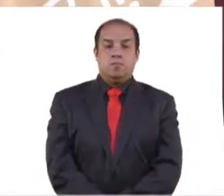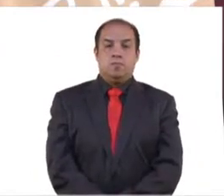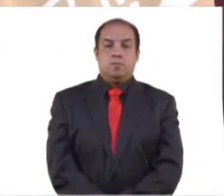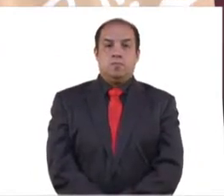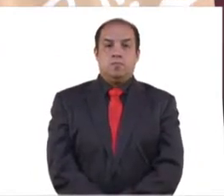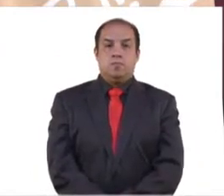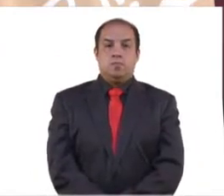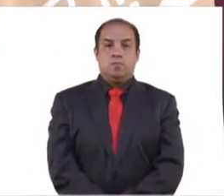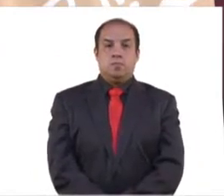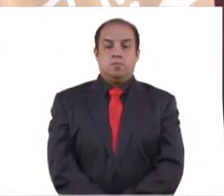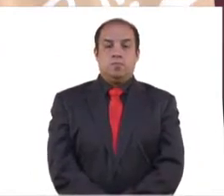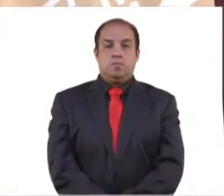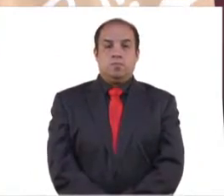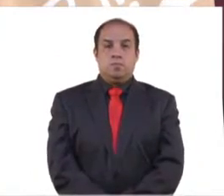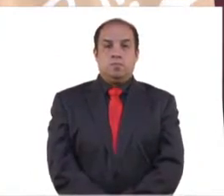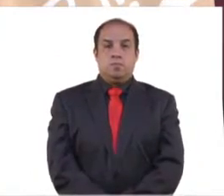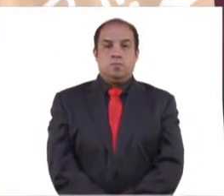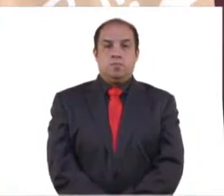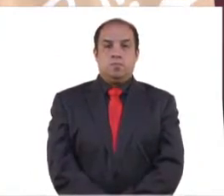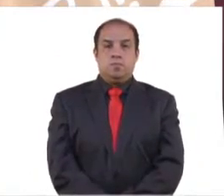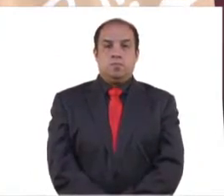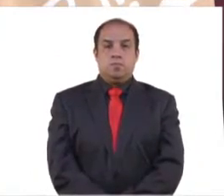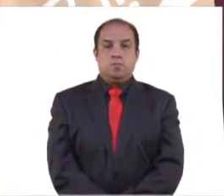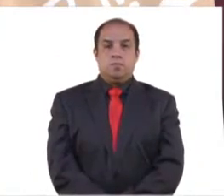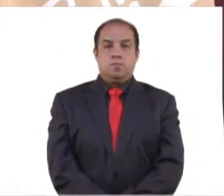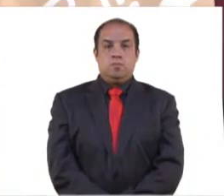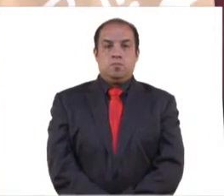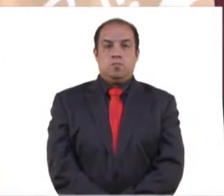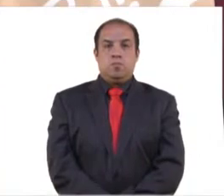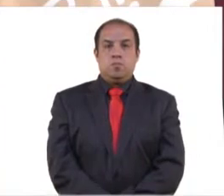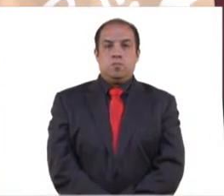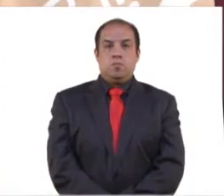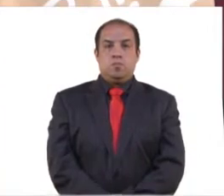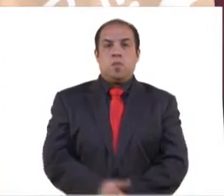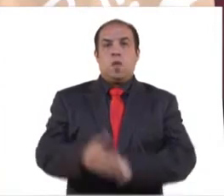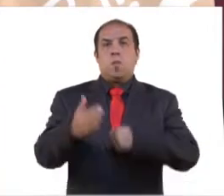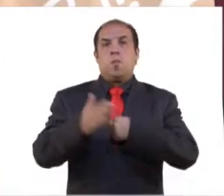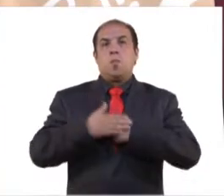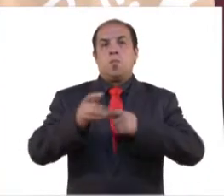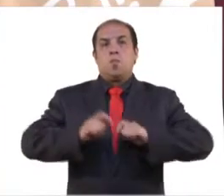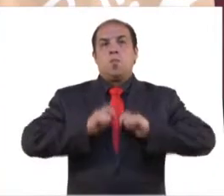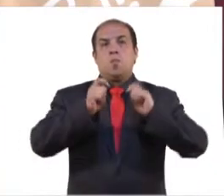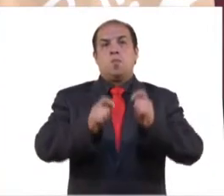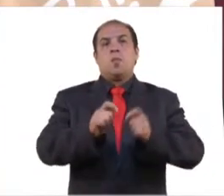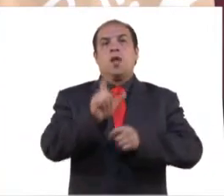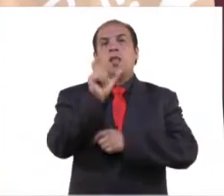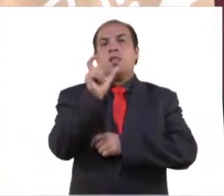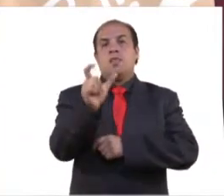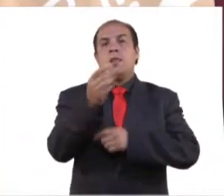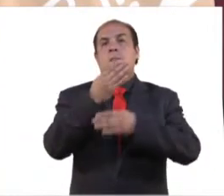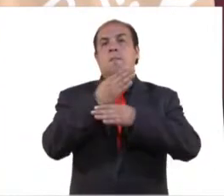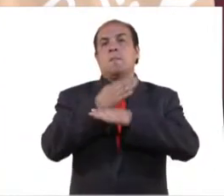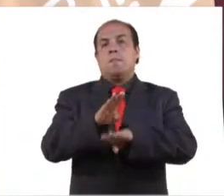va a haber una entrega de tarjetas del Banco de